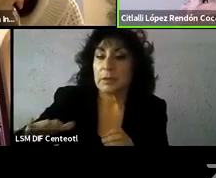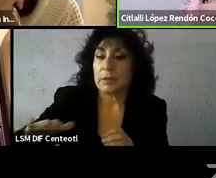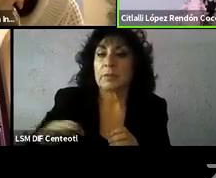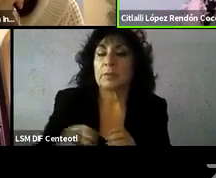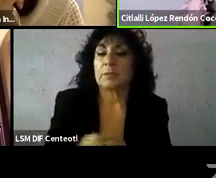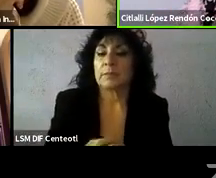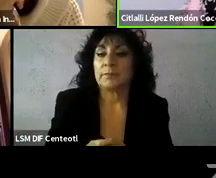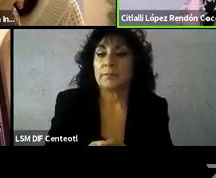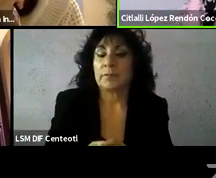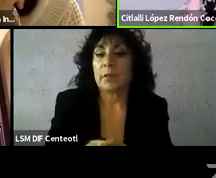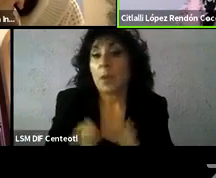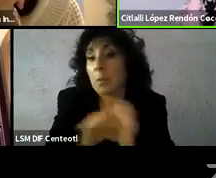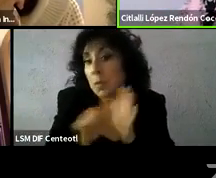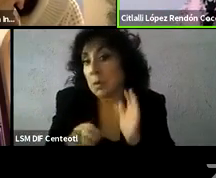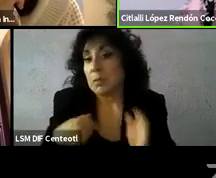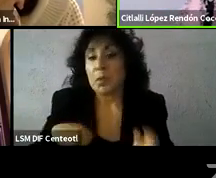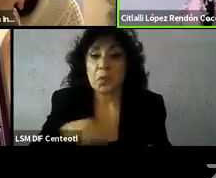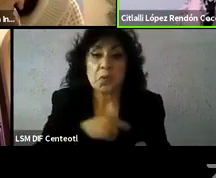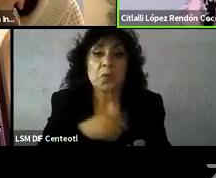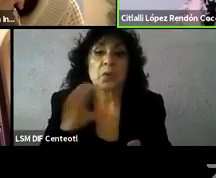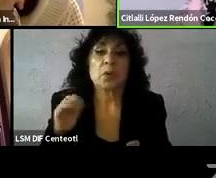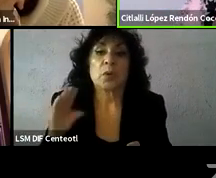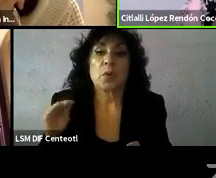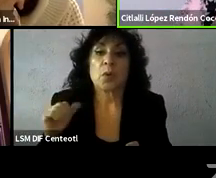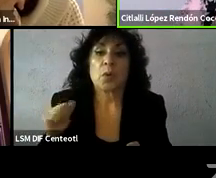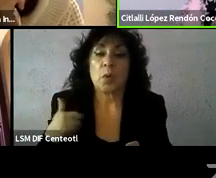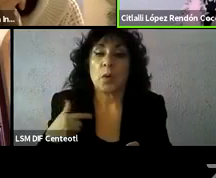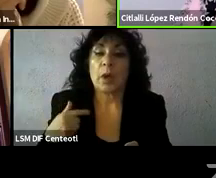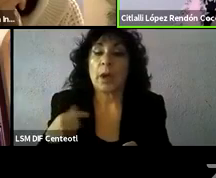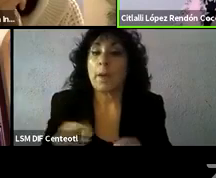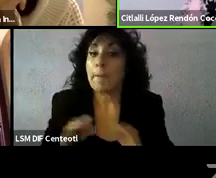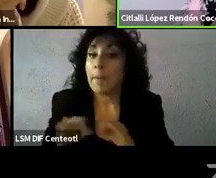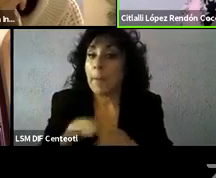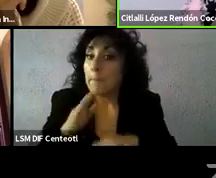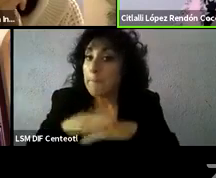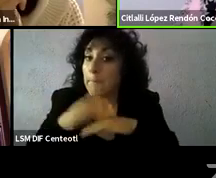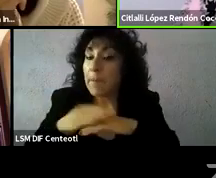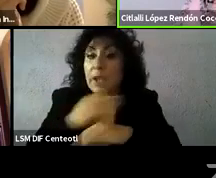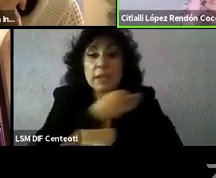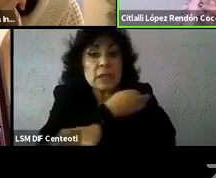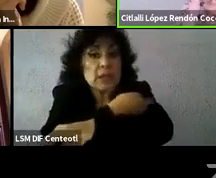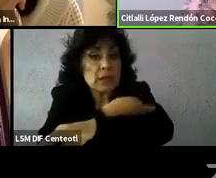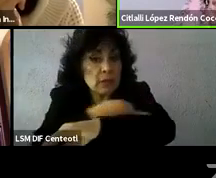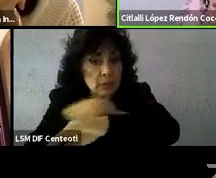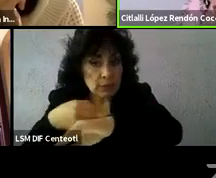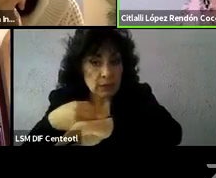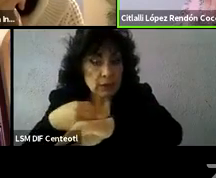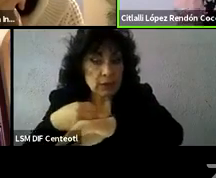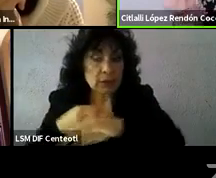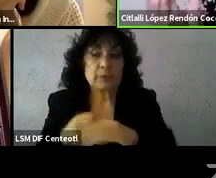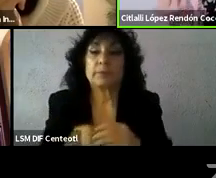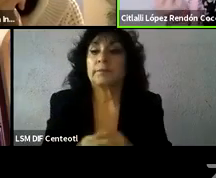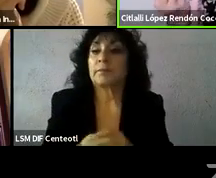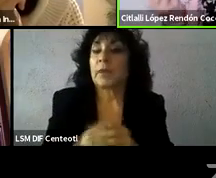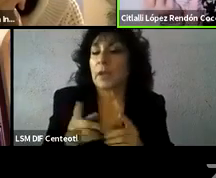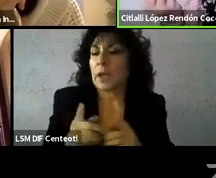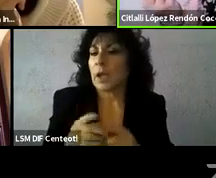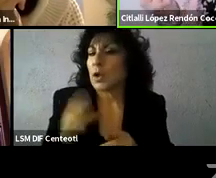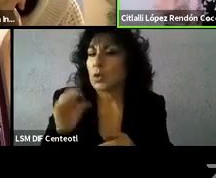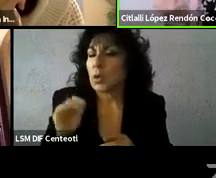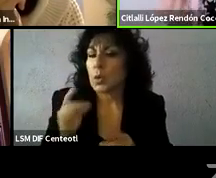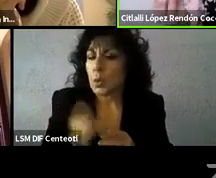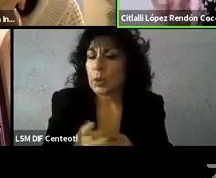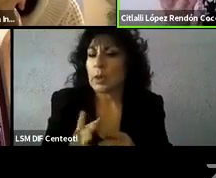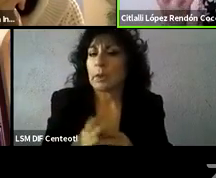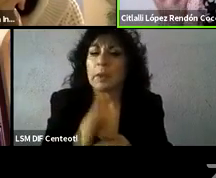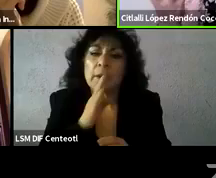trabajamos con la familia como núcleo y no como individuo, y pensamos familia no solo los lazos consanguíneos, sino personas que comparten un mismo espacio